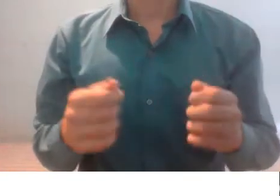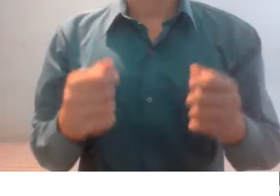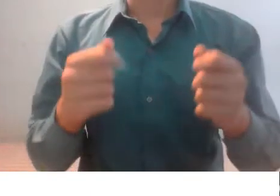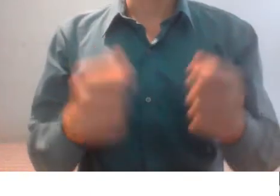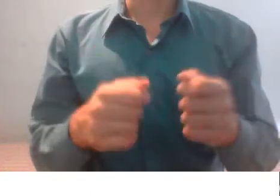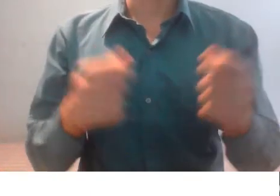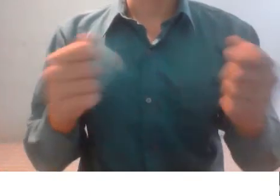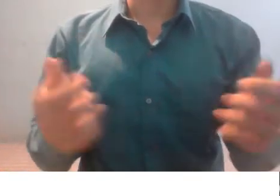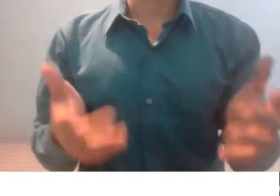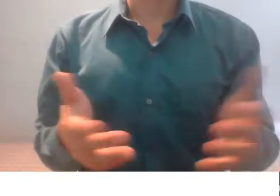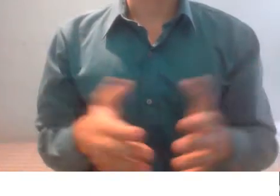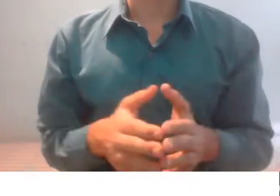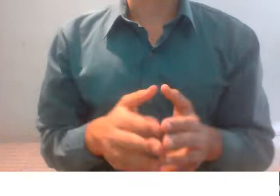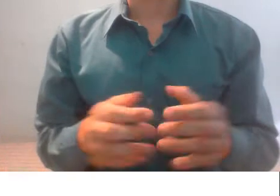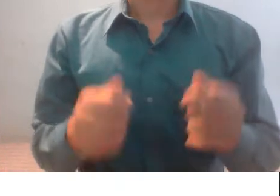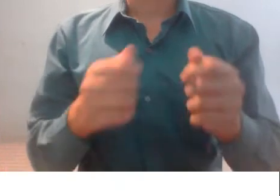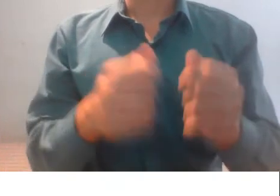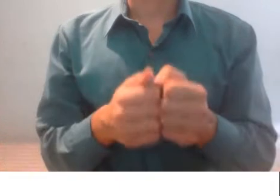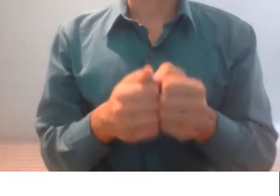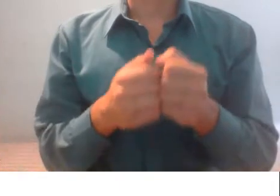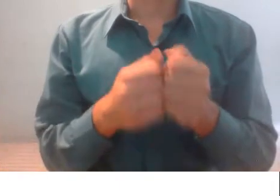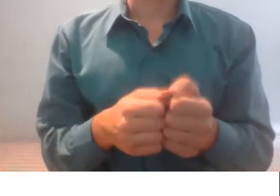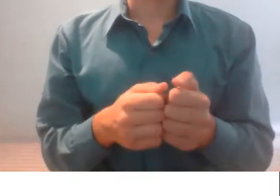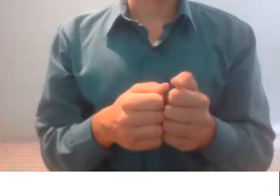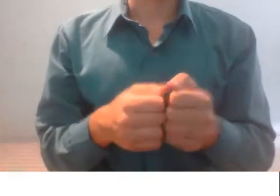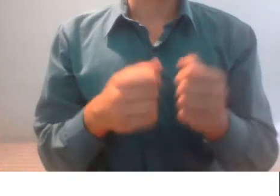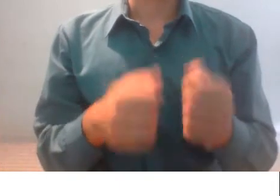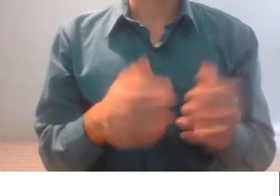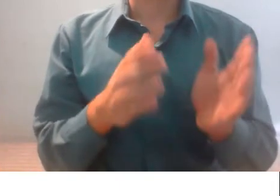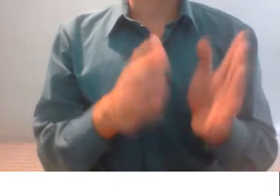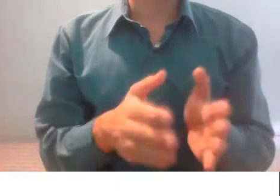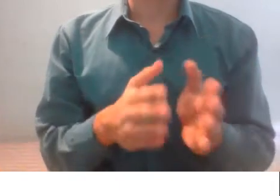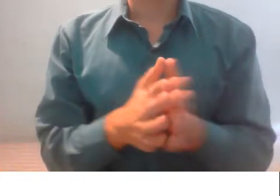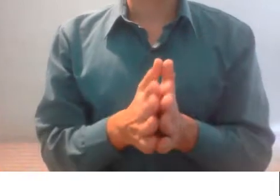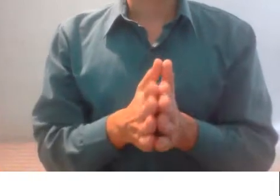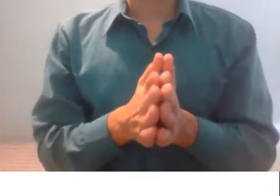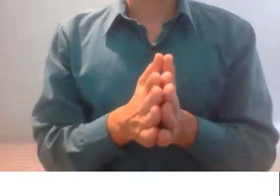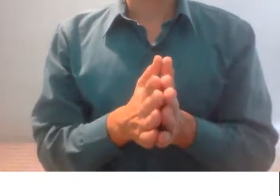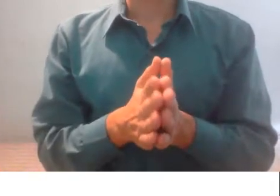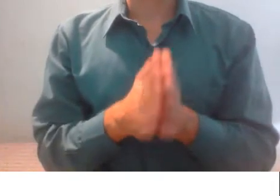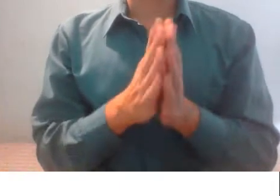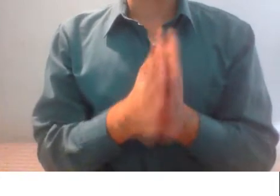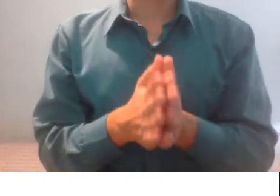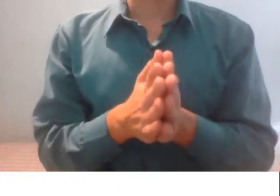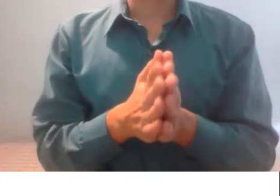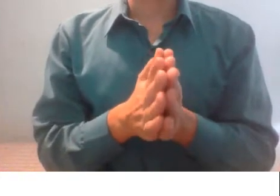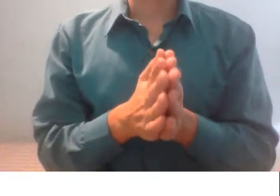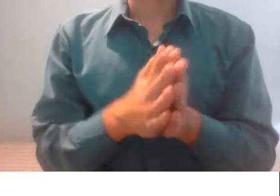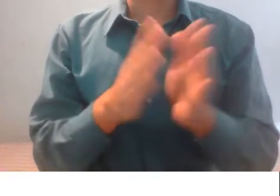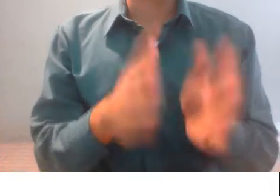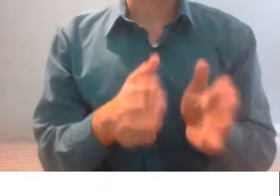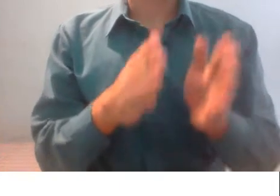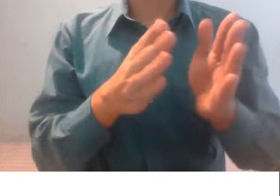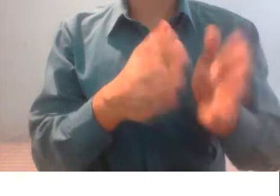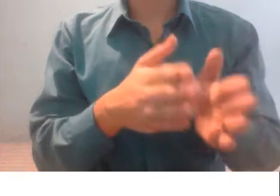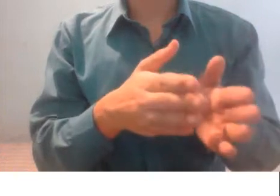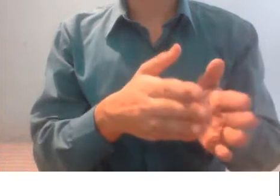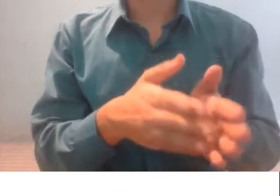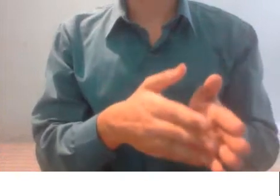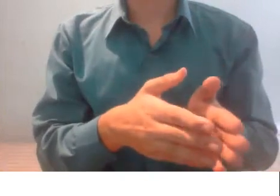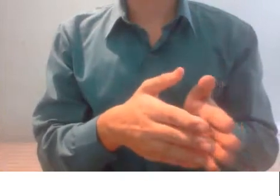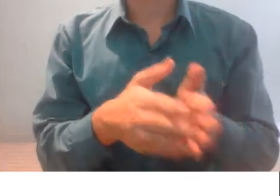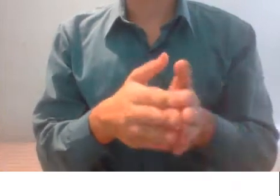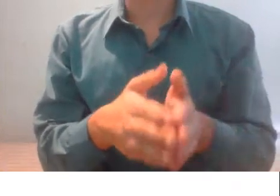aéreas. ¿Por qué? Por una cosa tan sencilla, ya está bastante debilitada, además de que se menciona ciertas multas que fueron agregadas del